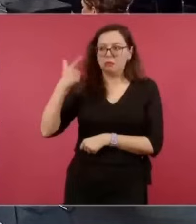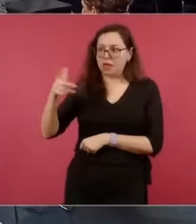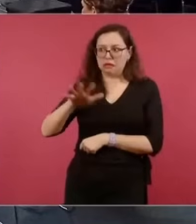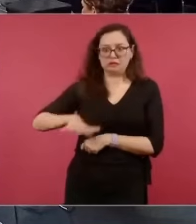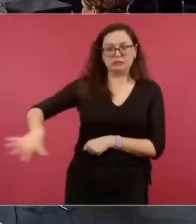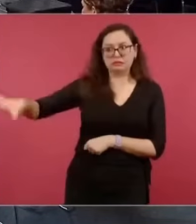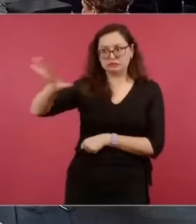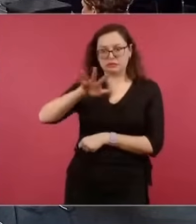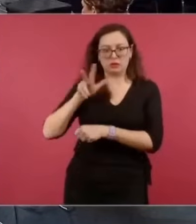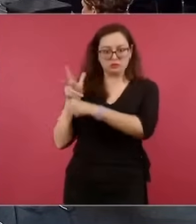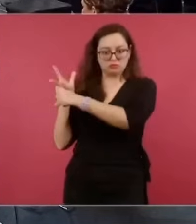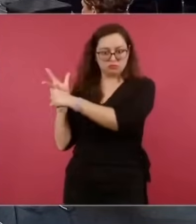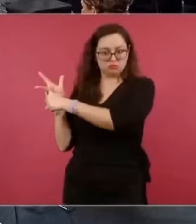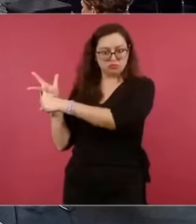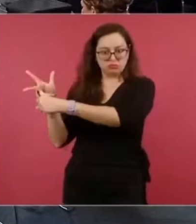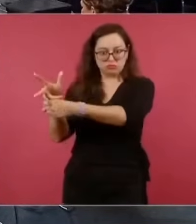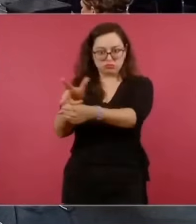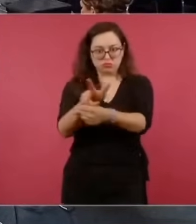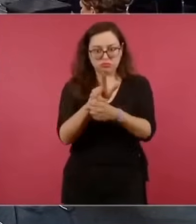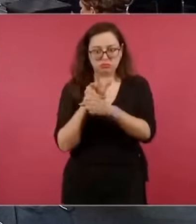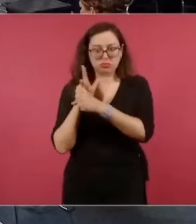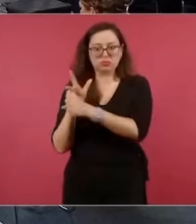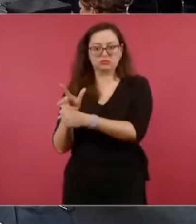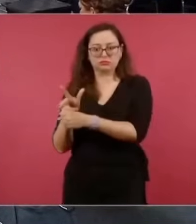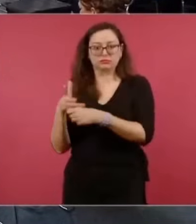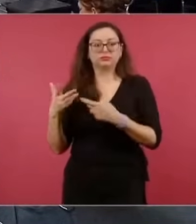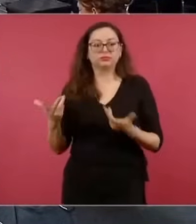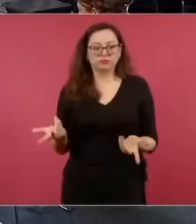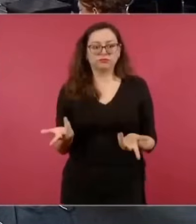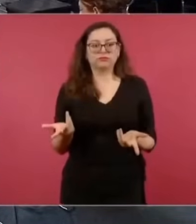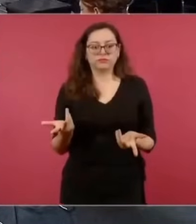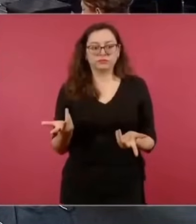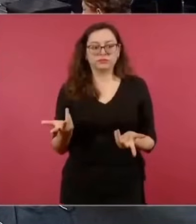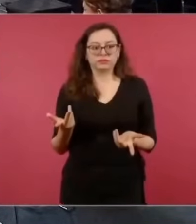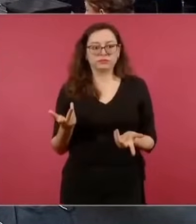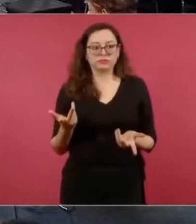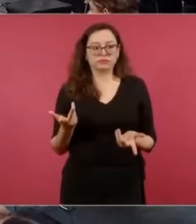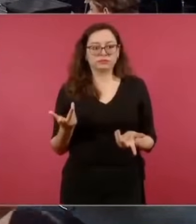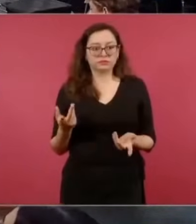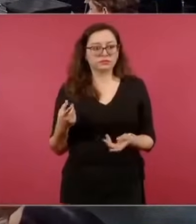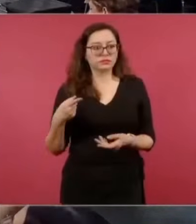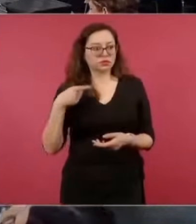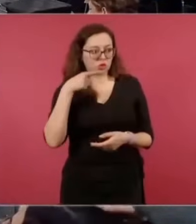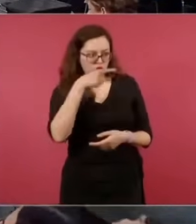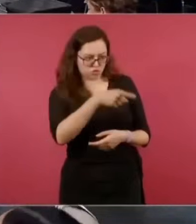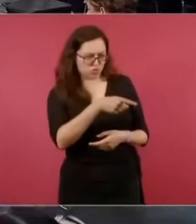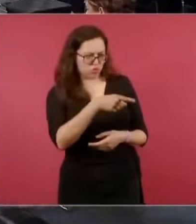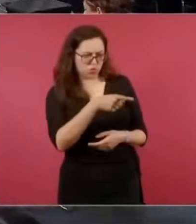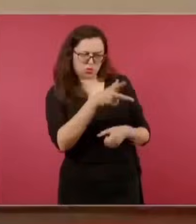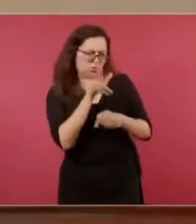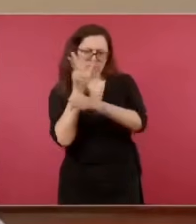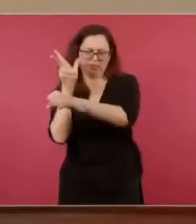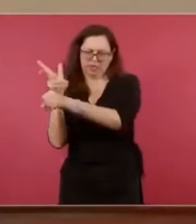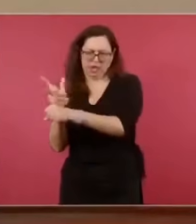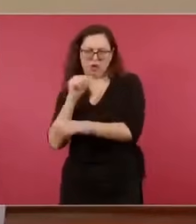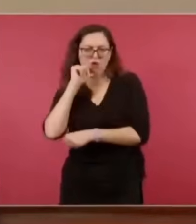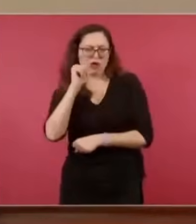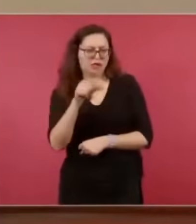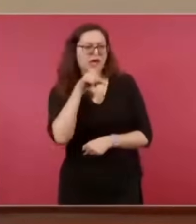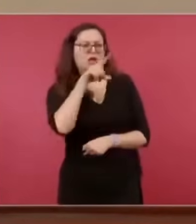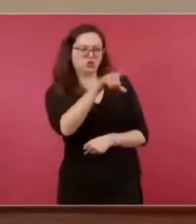Bueno, no lo hicieron ustedes contrataron a una empresa de Nueva York, ¿no?